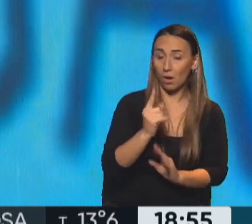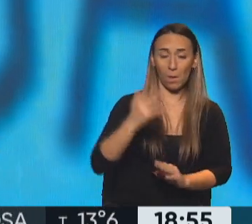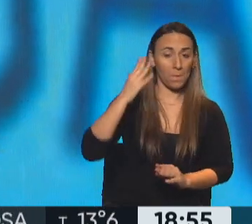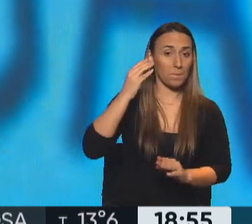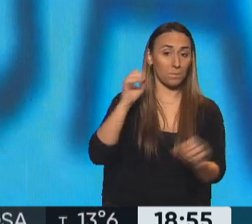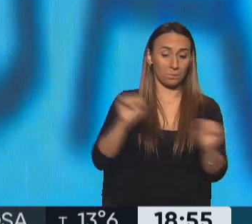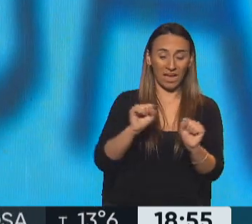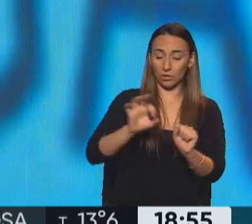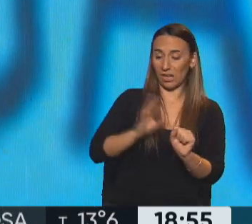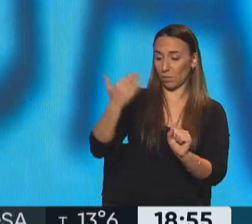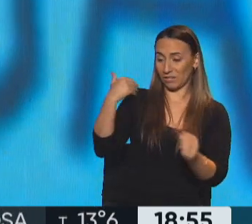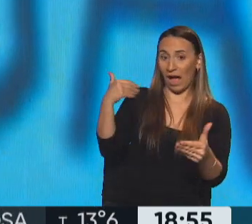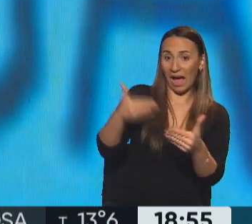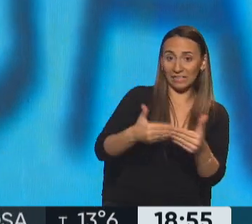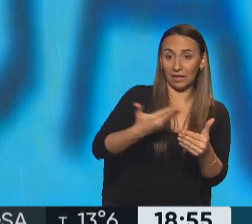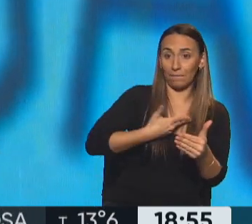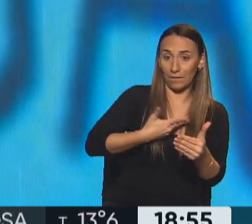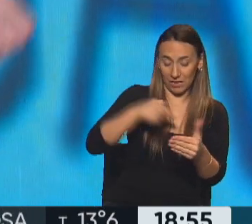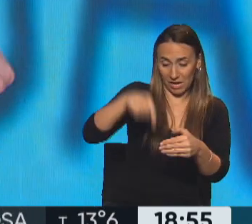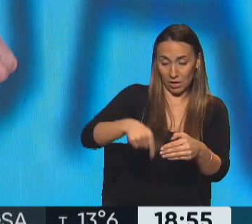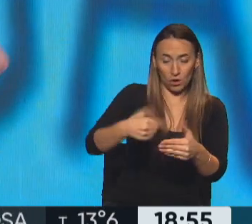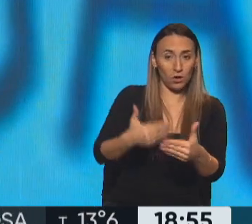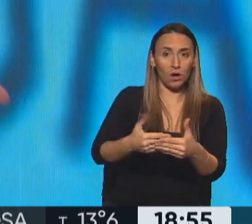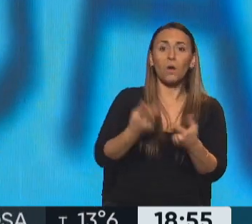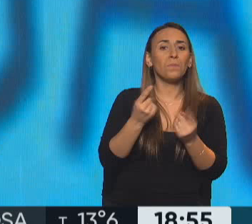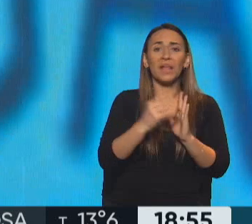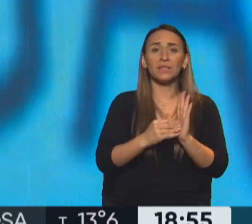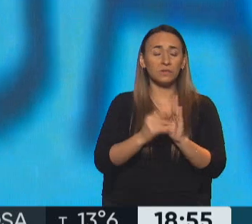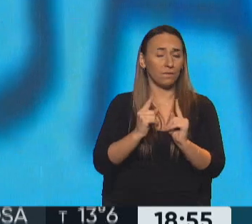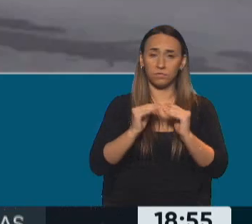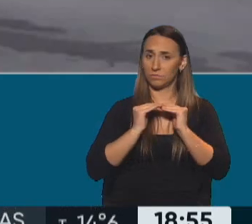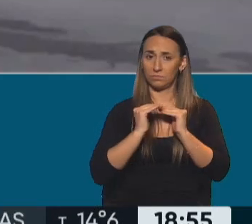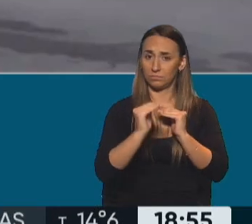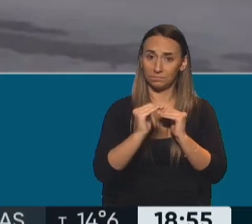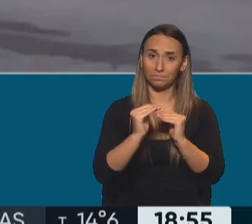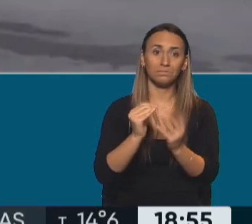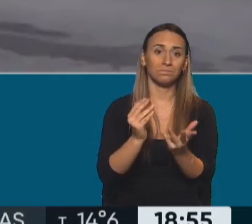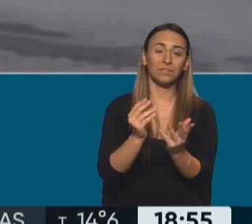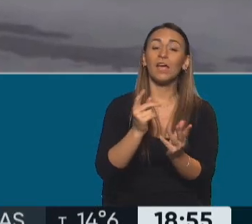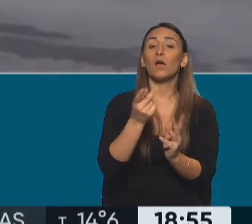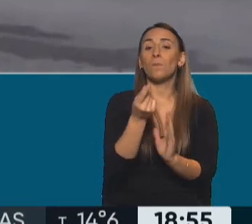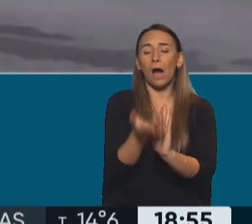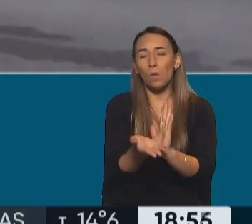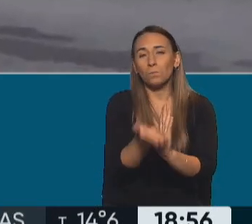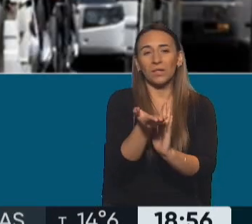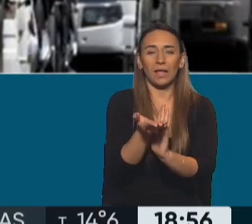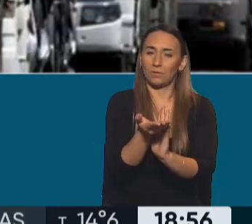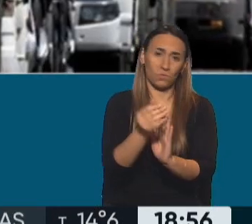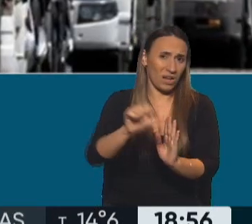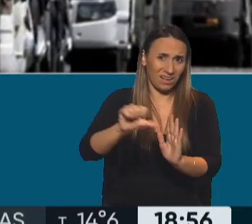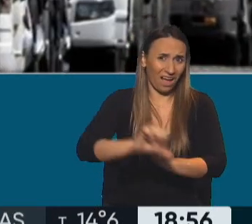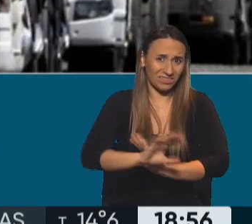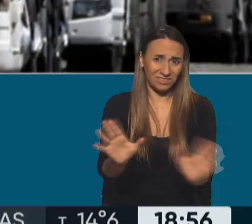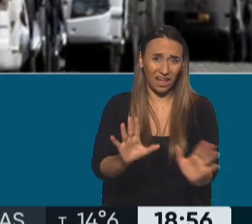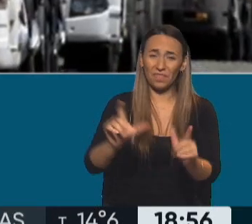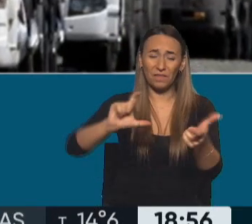de este año se ha decidido congelarlos. Por eso ya vienen con un atraso. Y la actualización no fue la suficiente como para compensar el desfasaje